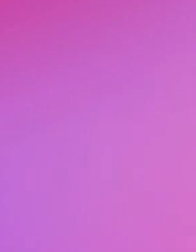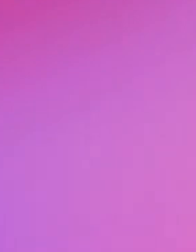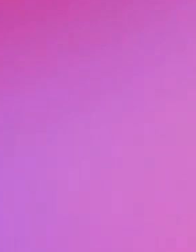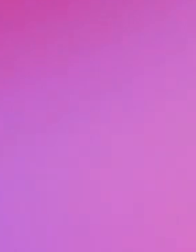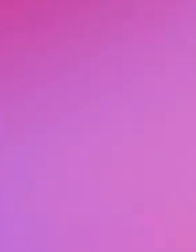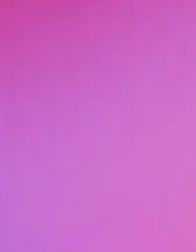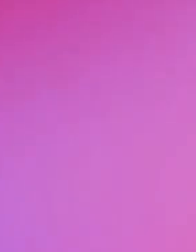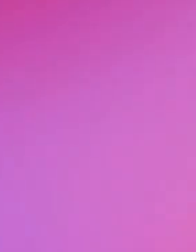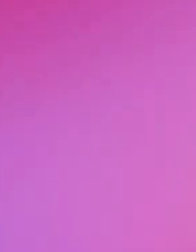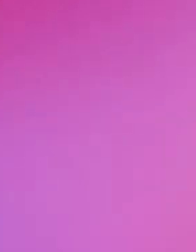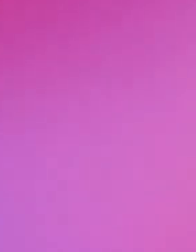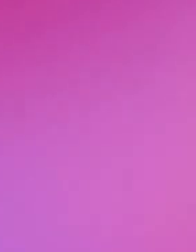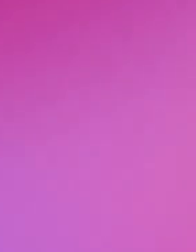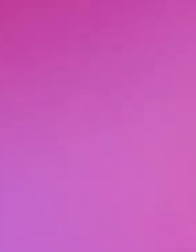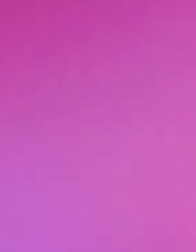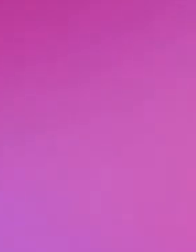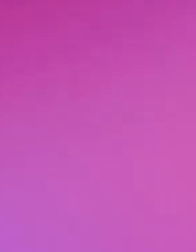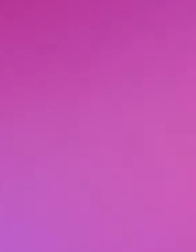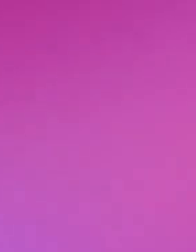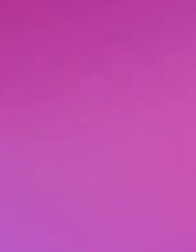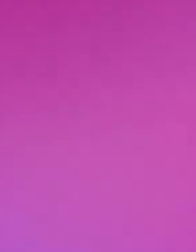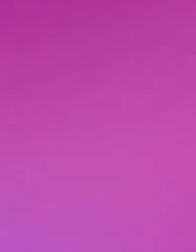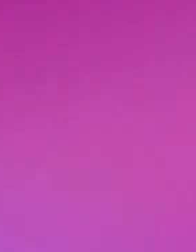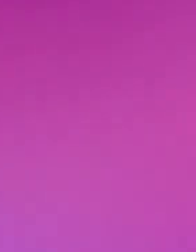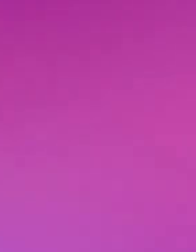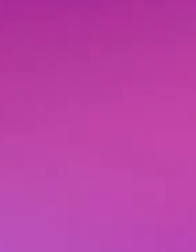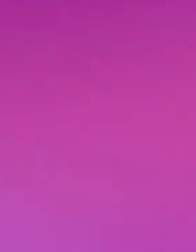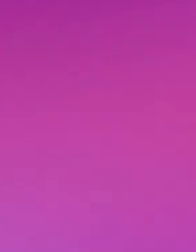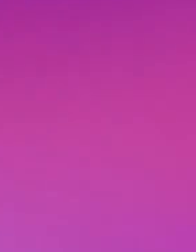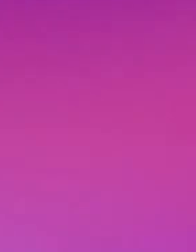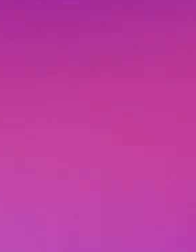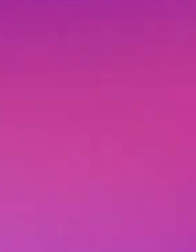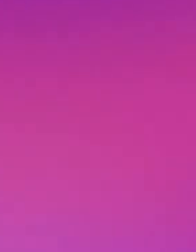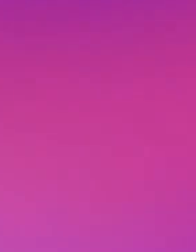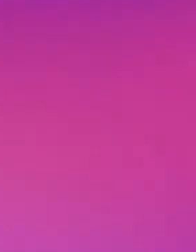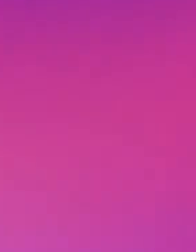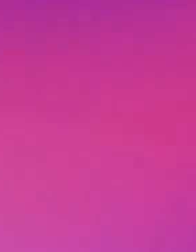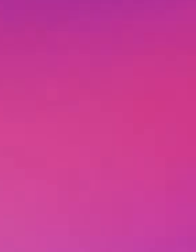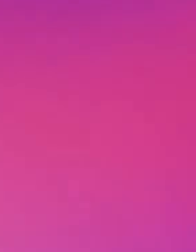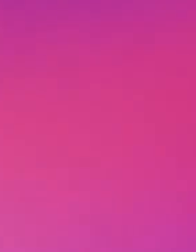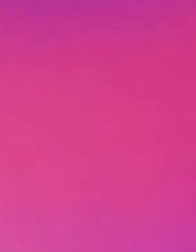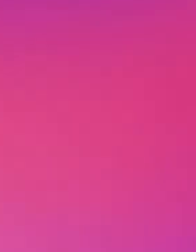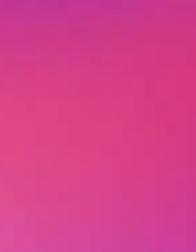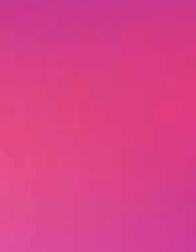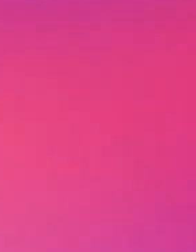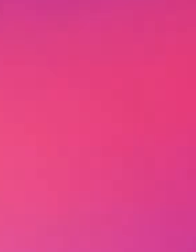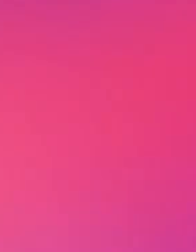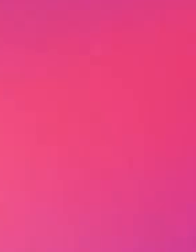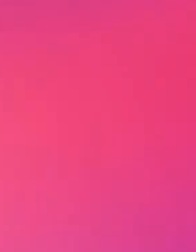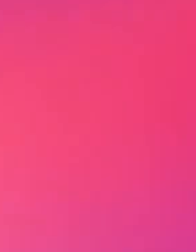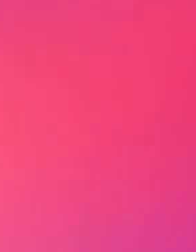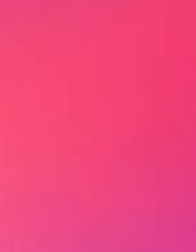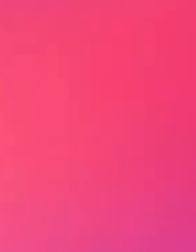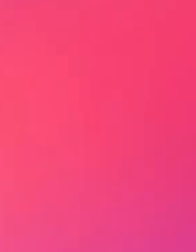libros de texto en versión digital, recuerda que los puedes encontrar en la página